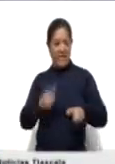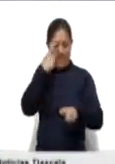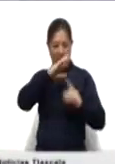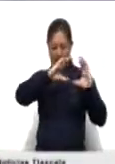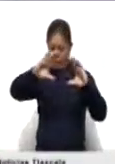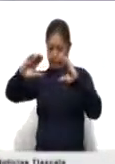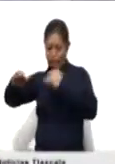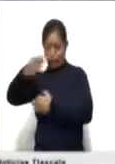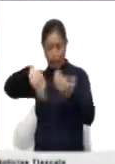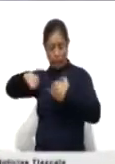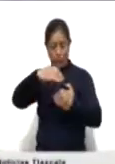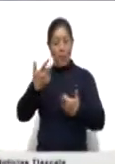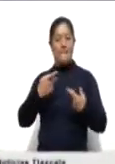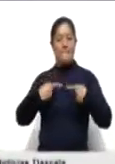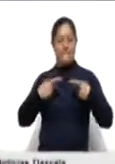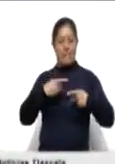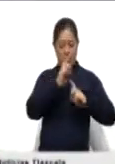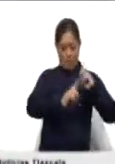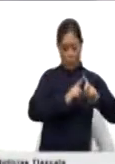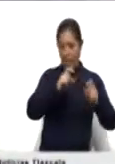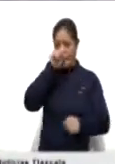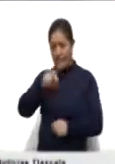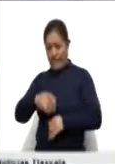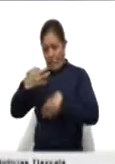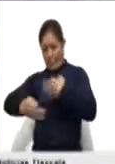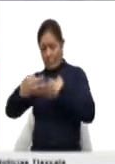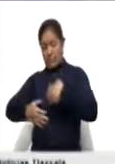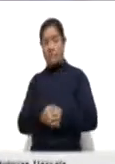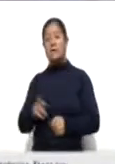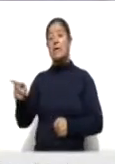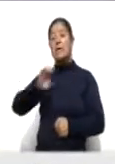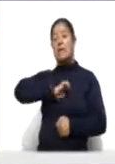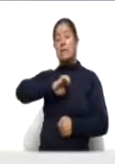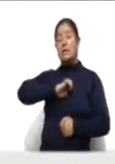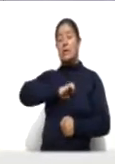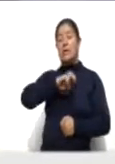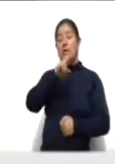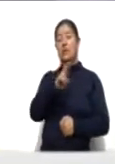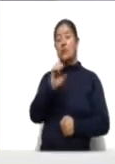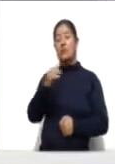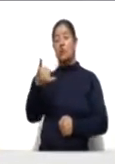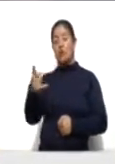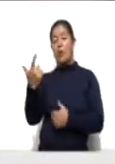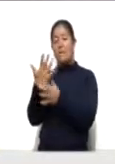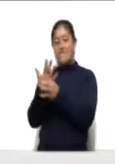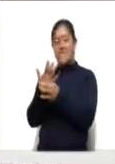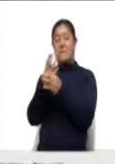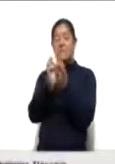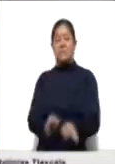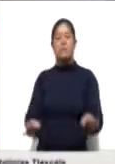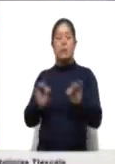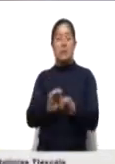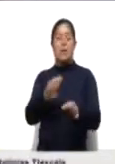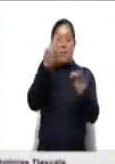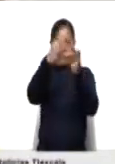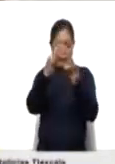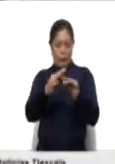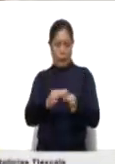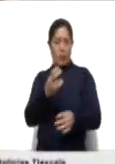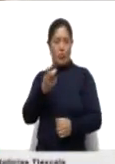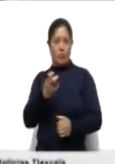atletas y jueces. El entrenador de este deporte, Roy Pérez Serrano, señaló la importancia de cumplir con este